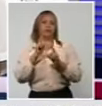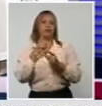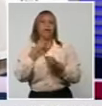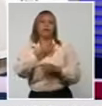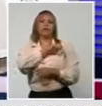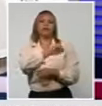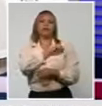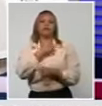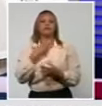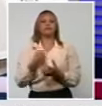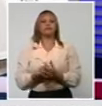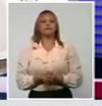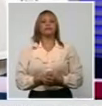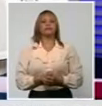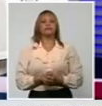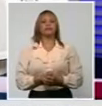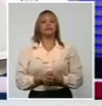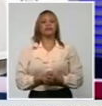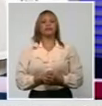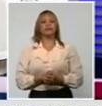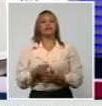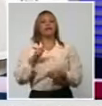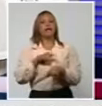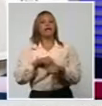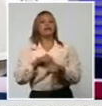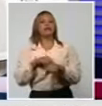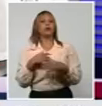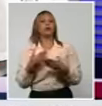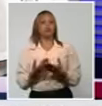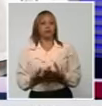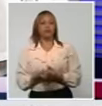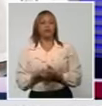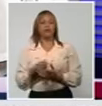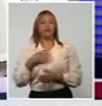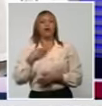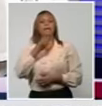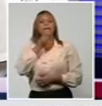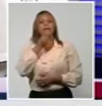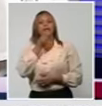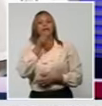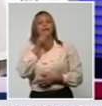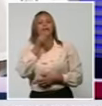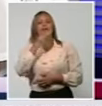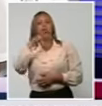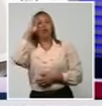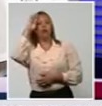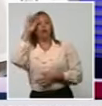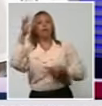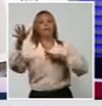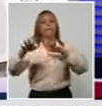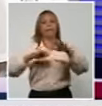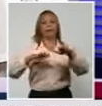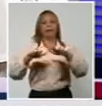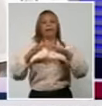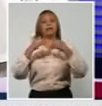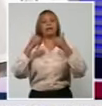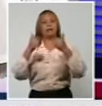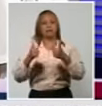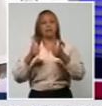como tú decías, esto ha sido un tiempo que ha permitido al país preparar mejor desde el punto de